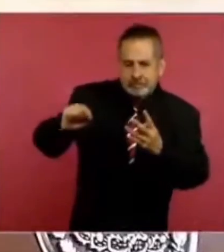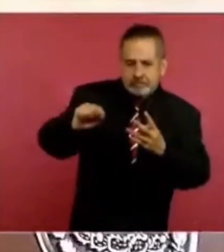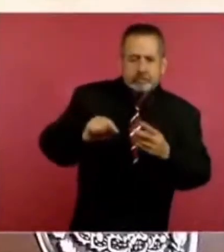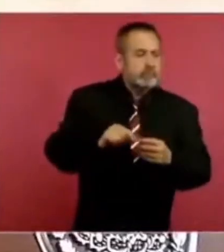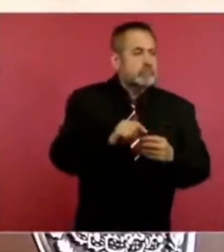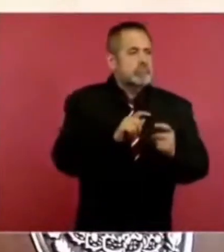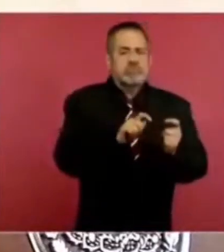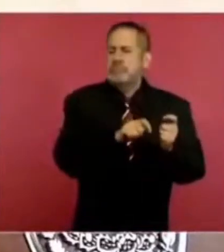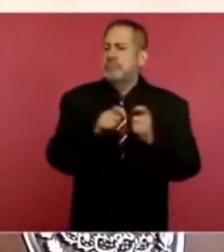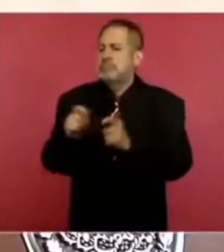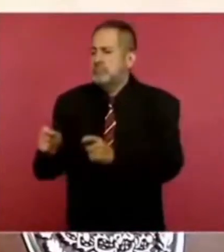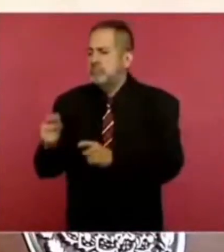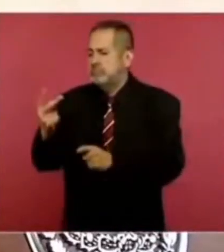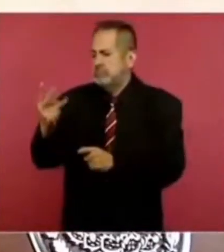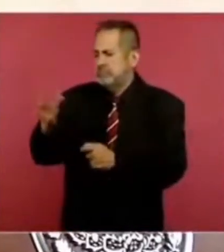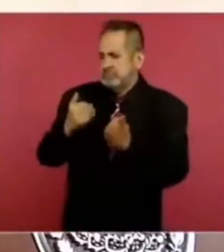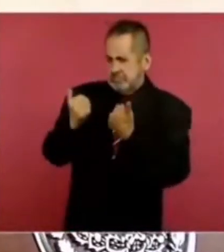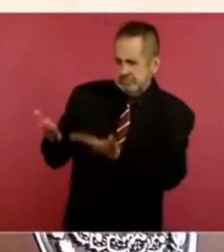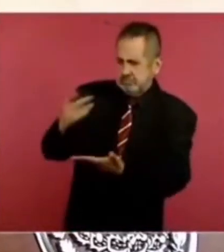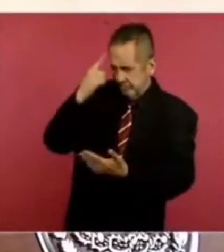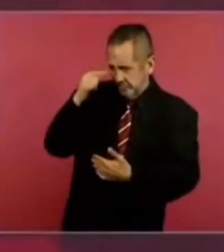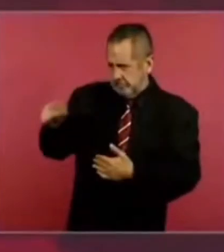Ese era el acuerdo.